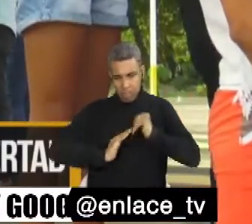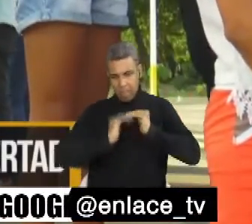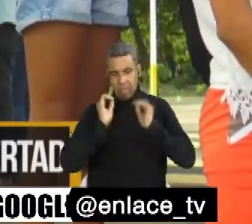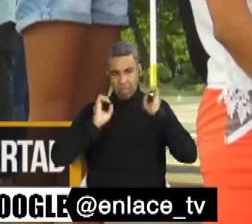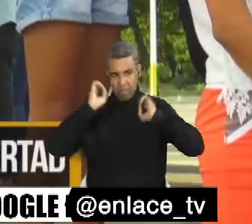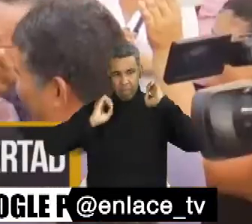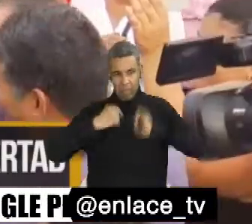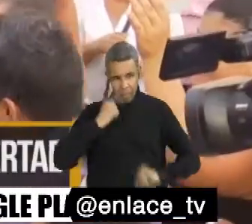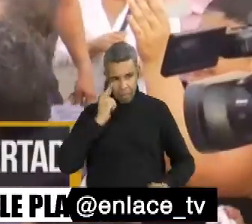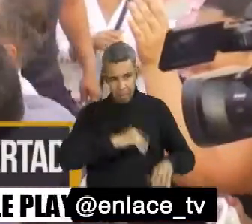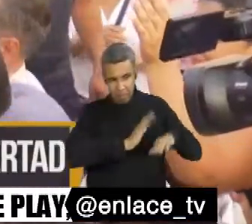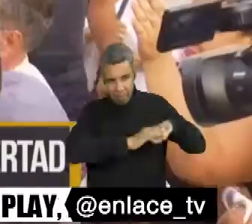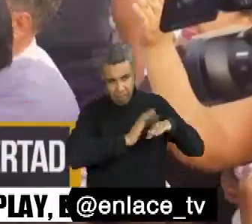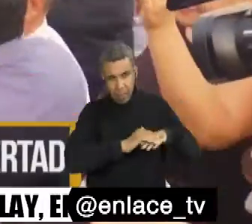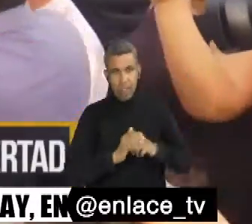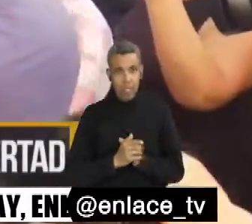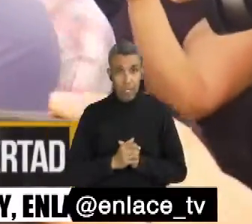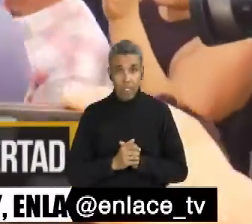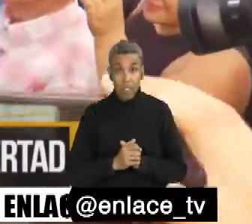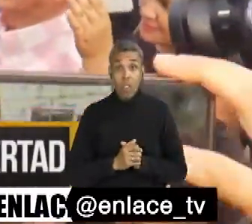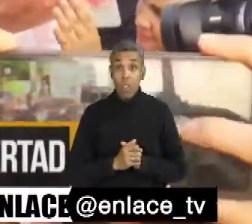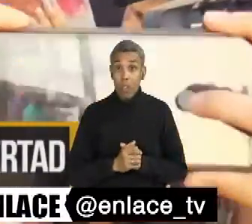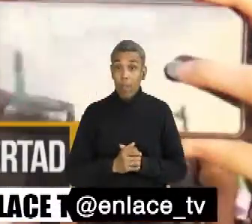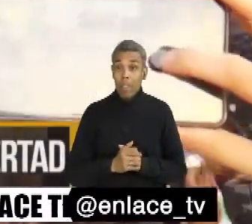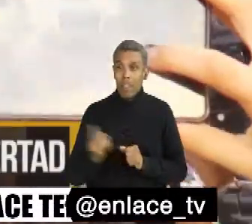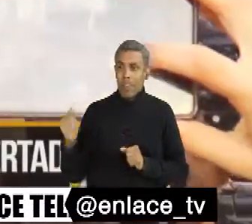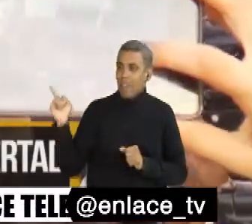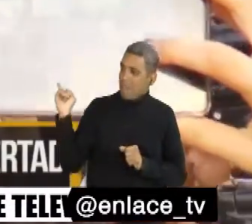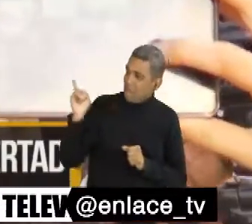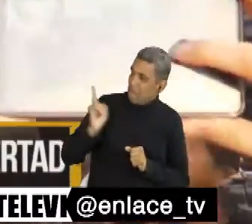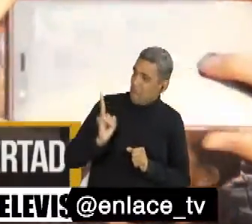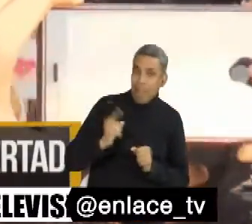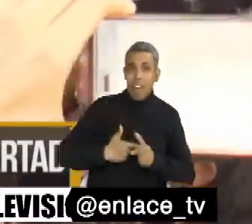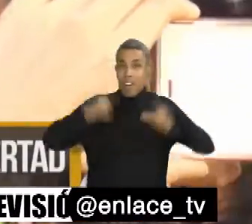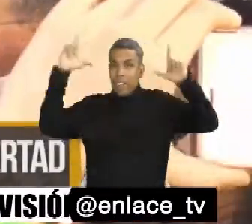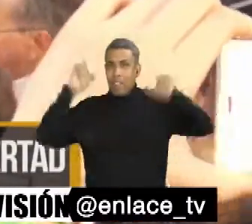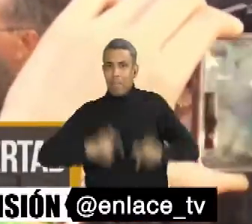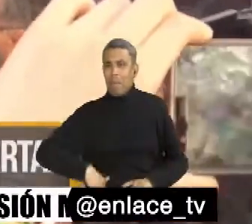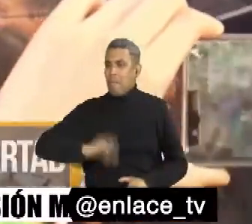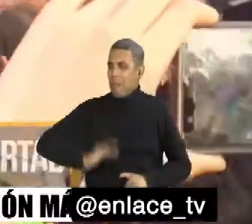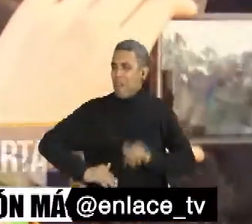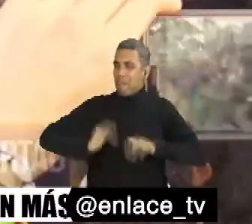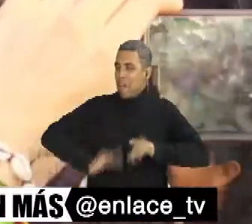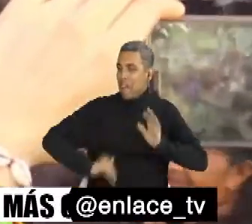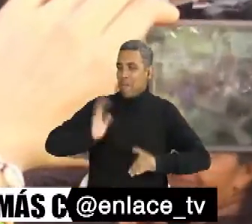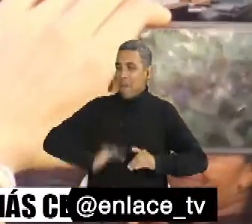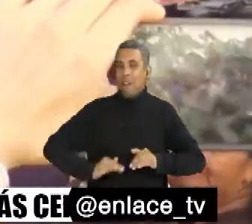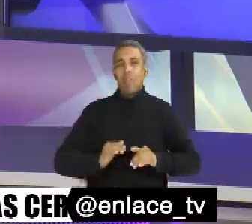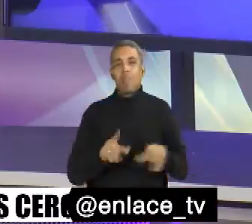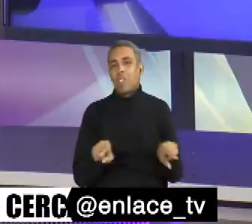estuvieron a las afueras de la cárcel celebrando el regreso a la libertad del líder de derechos humanos.